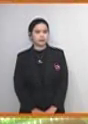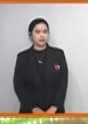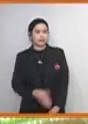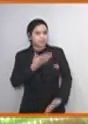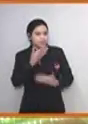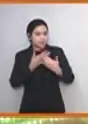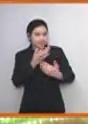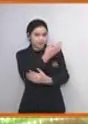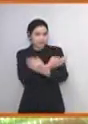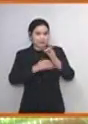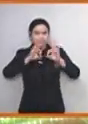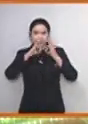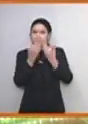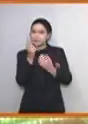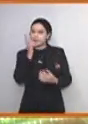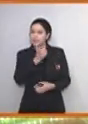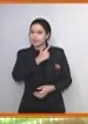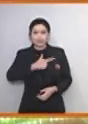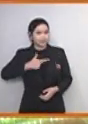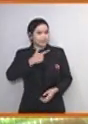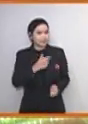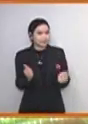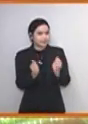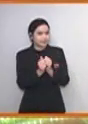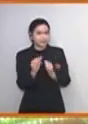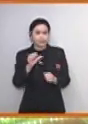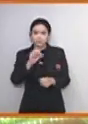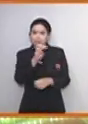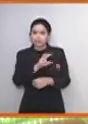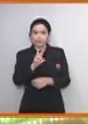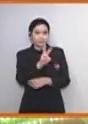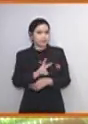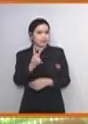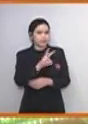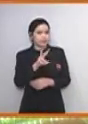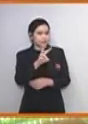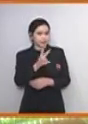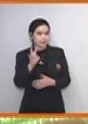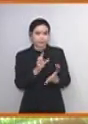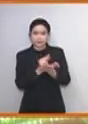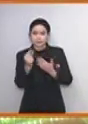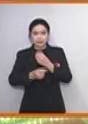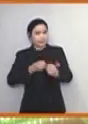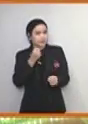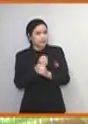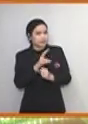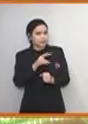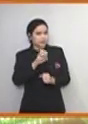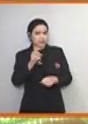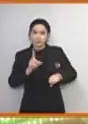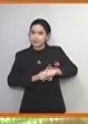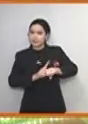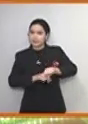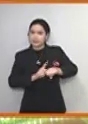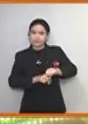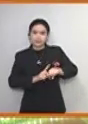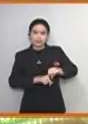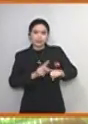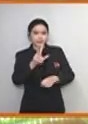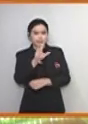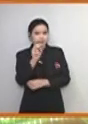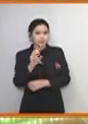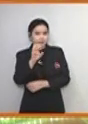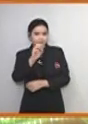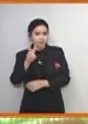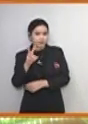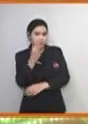Muy buenas tardes, familia Loto. Es un placer para mí acompañarte hoy viernes 27 de agosto del año 2021, cuando el reloj ya marca las 3 y 2 de